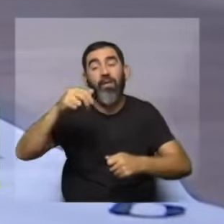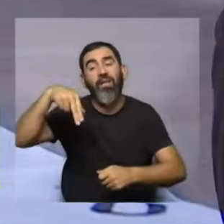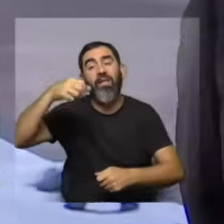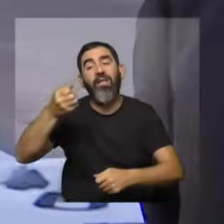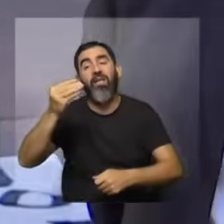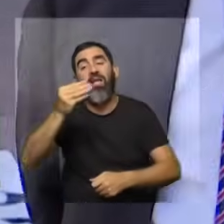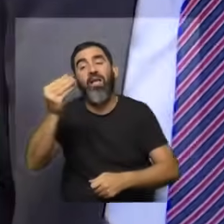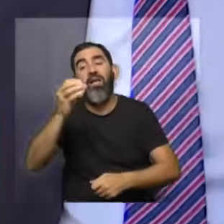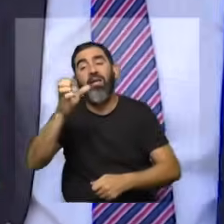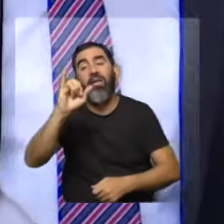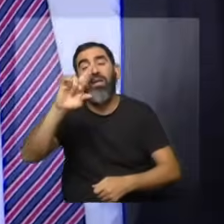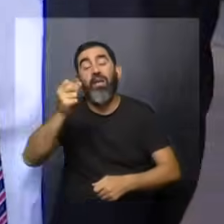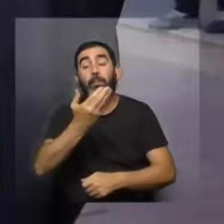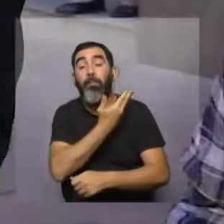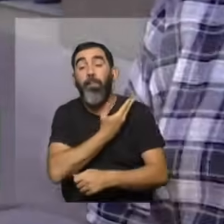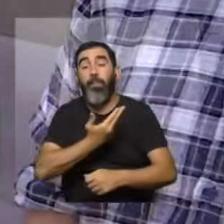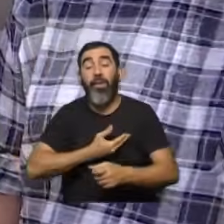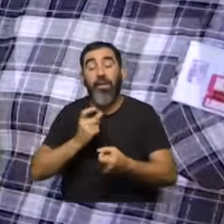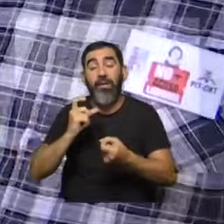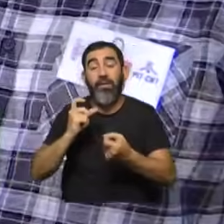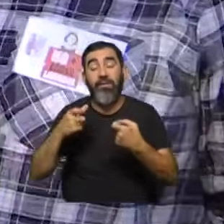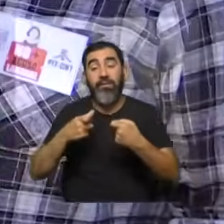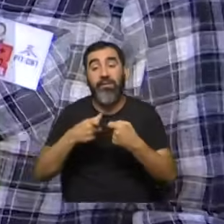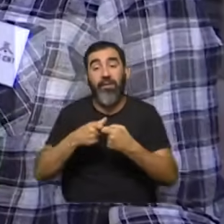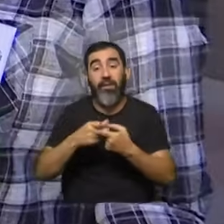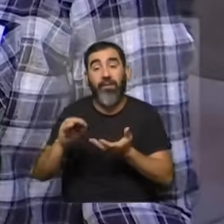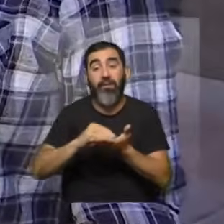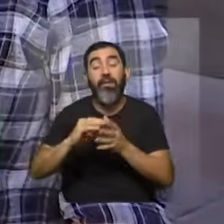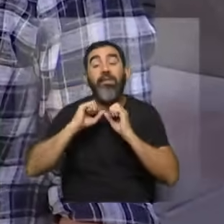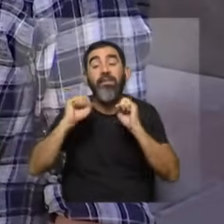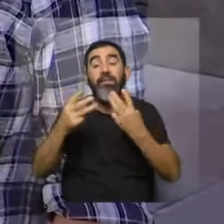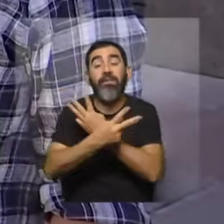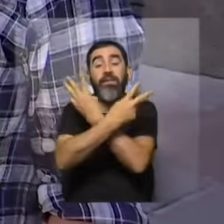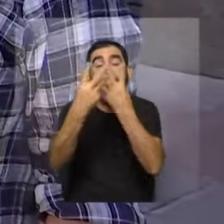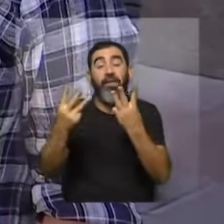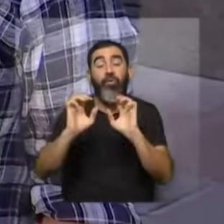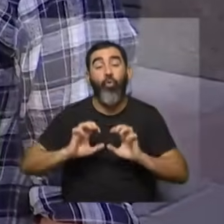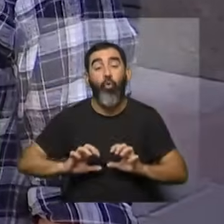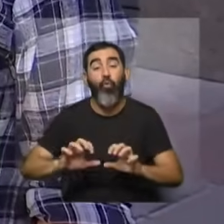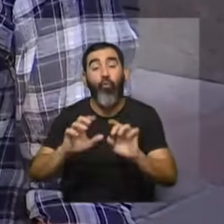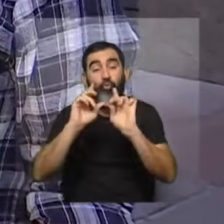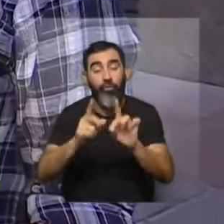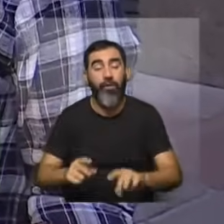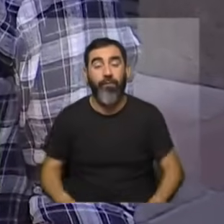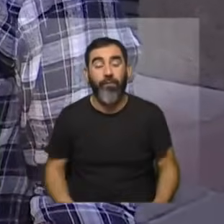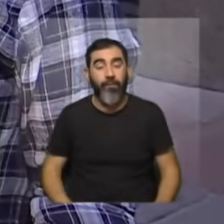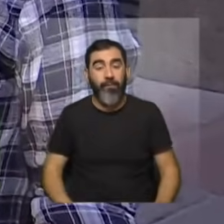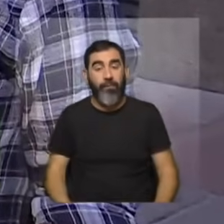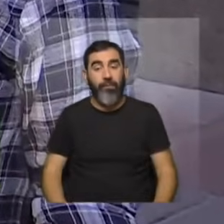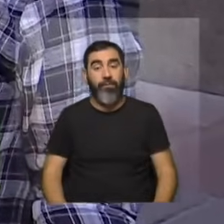Maqueira, el presidente de la Asociación de Actuarios, y también con el secretario general de los funcionarios judiciales,